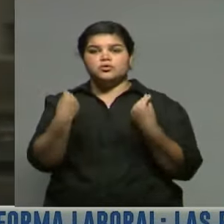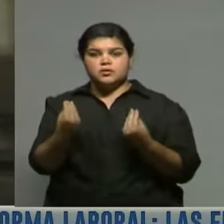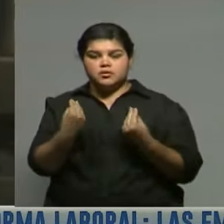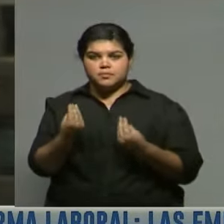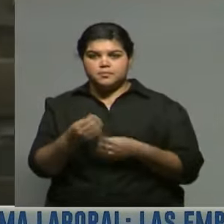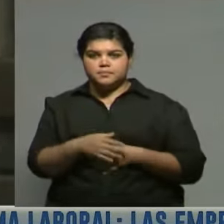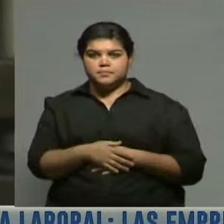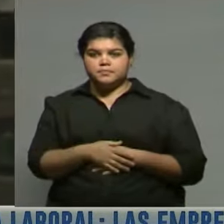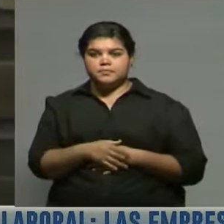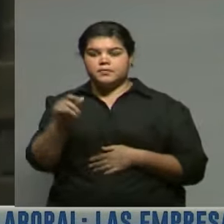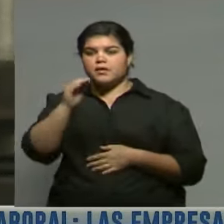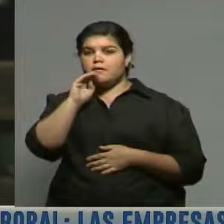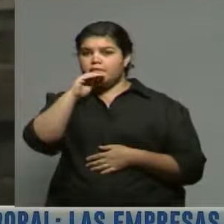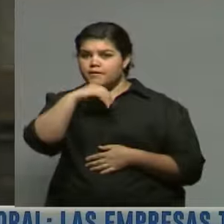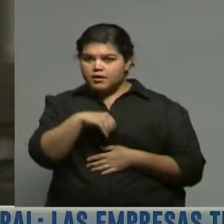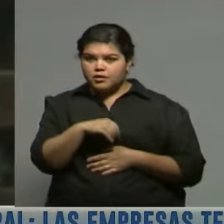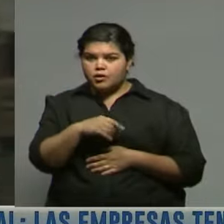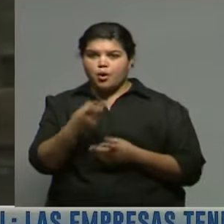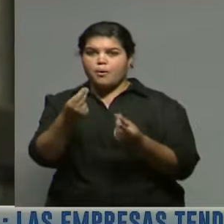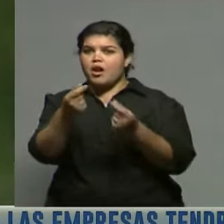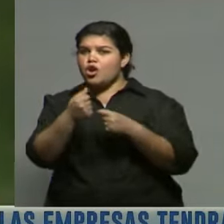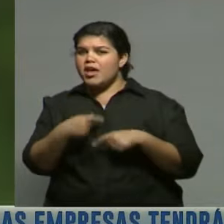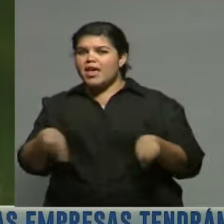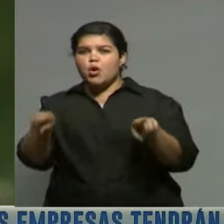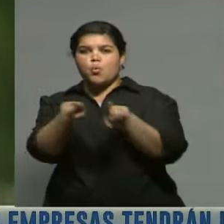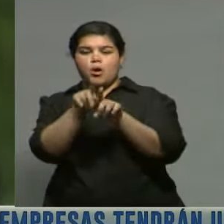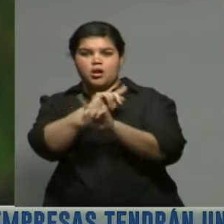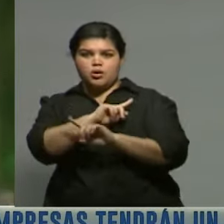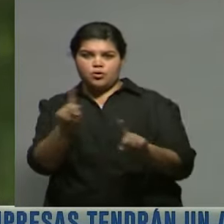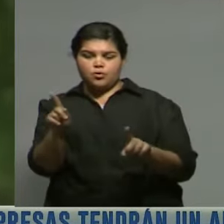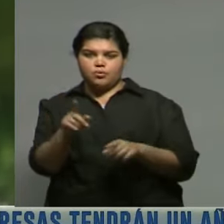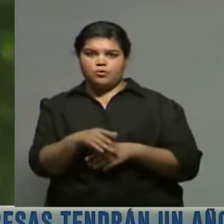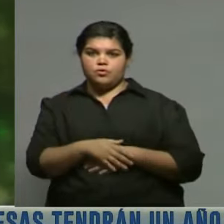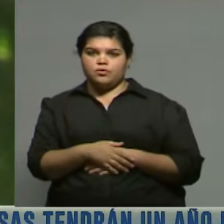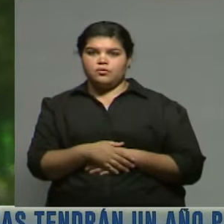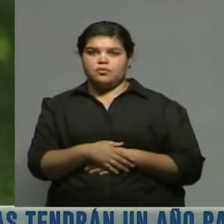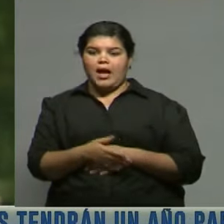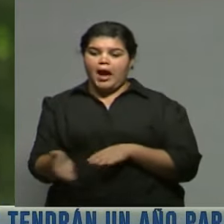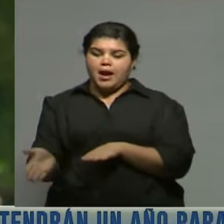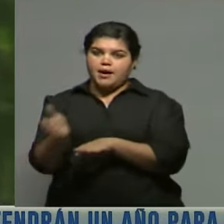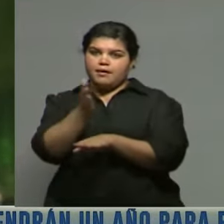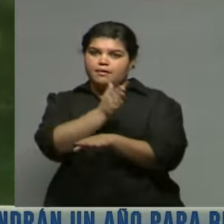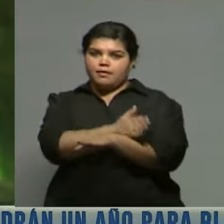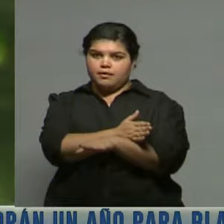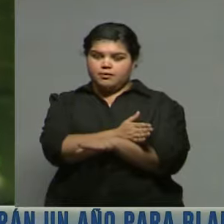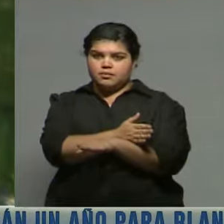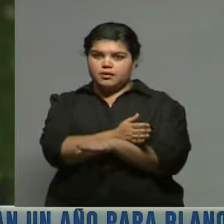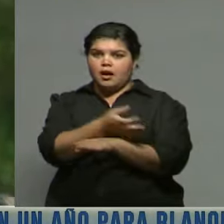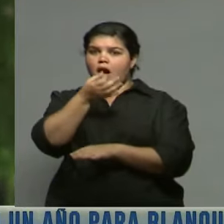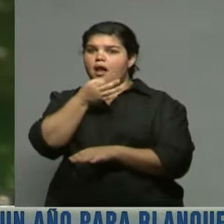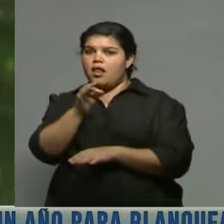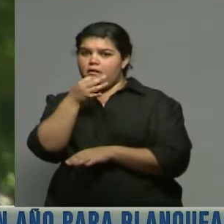que el vino no valga lo mismo entonces en las etapas previas al